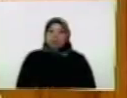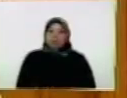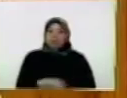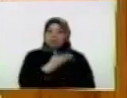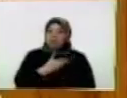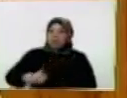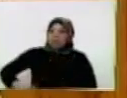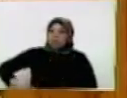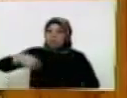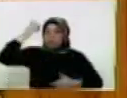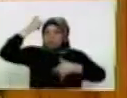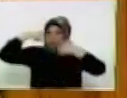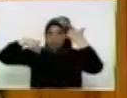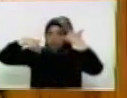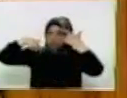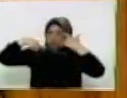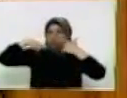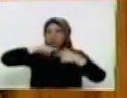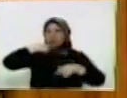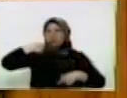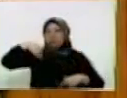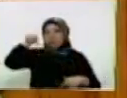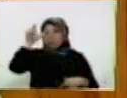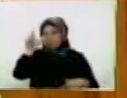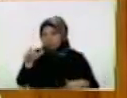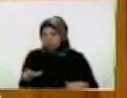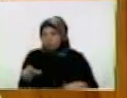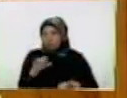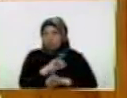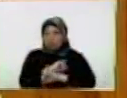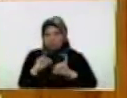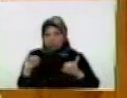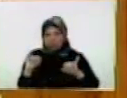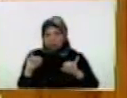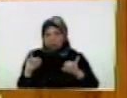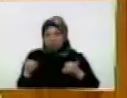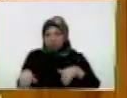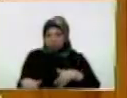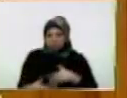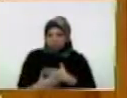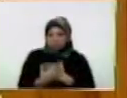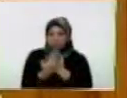Chávez físicamente se fue de este plano terrenal. Pero nos dejó